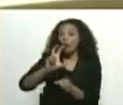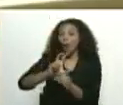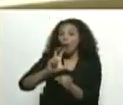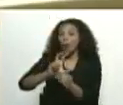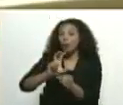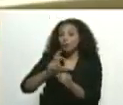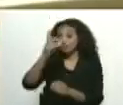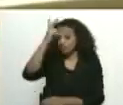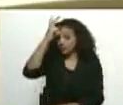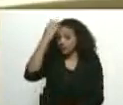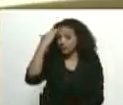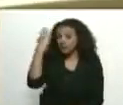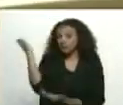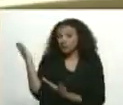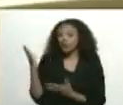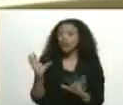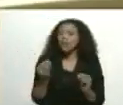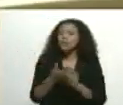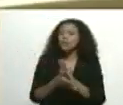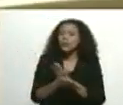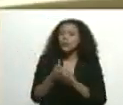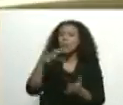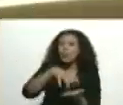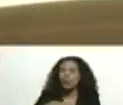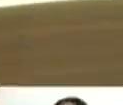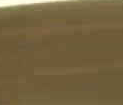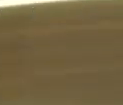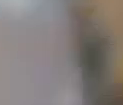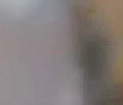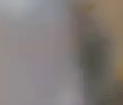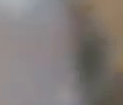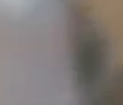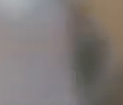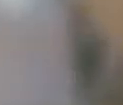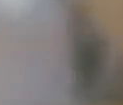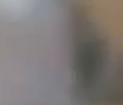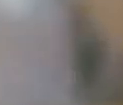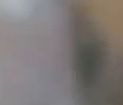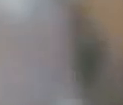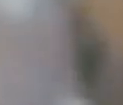más pueblo, vamos a ver el Falcón, para hablar del Falcón, adelante.